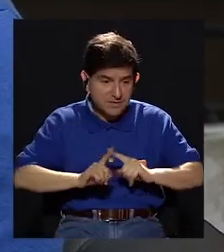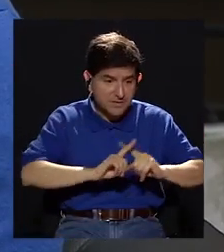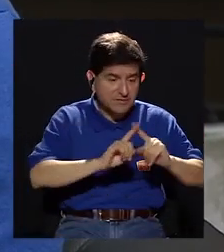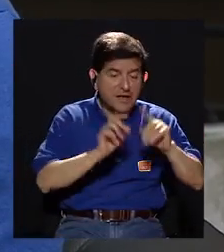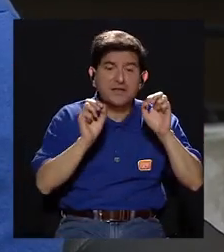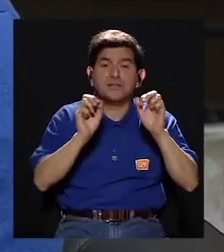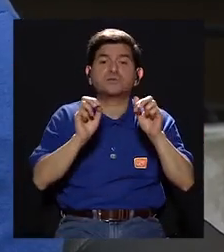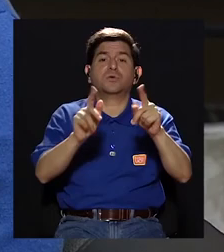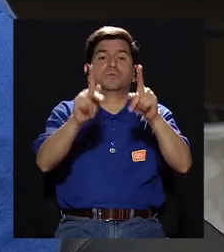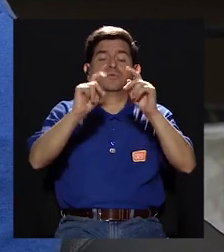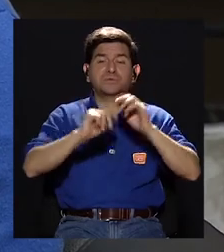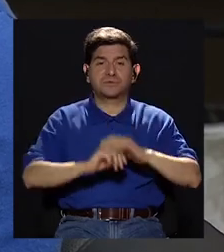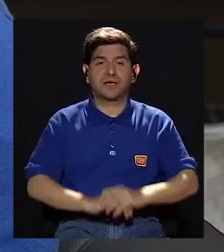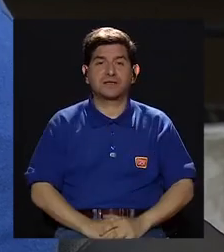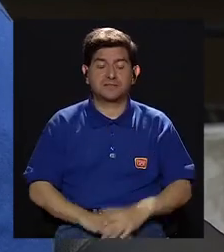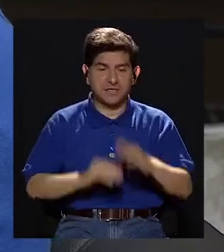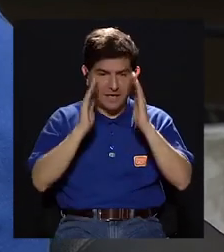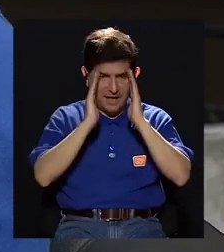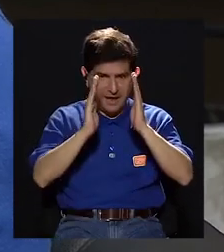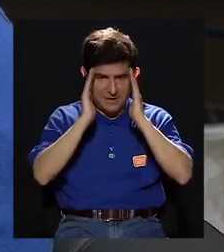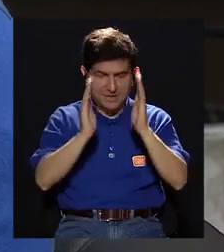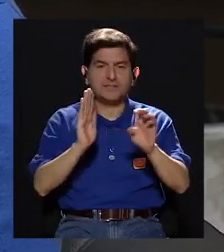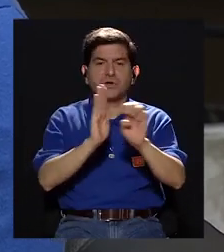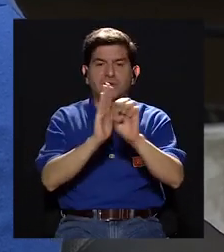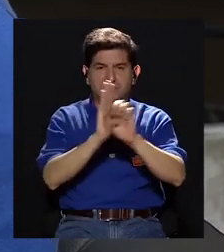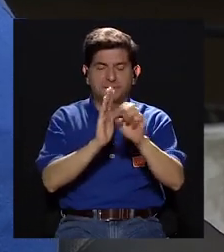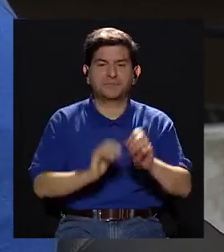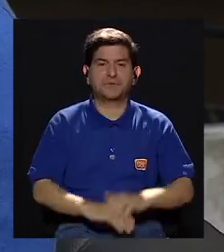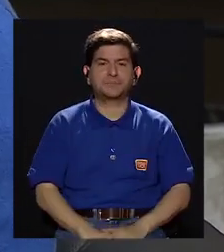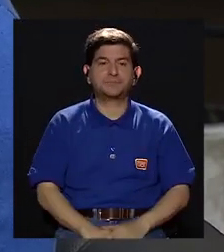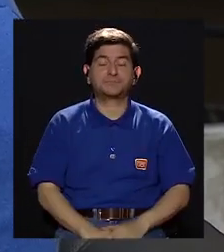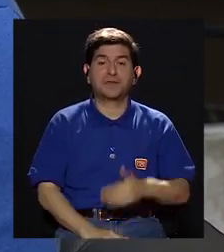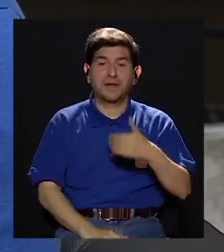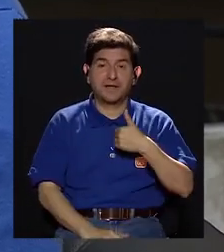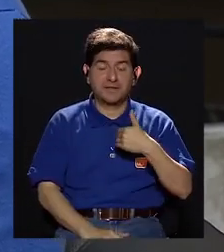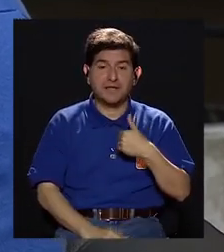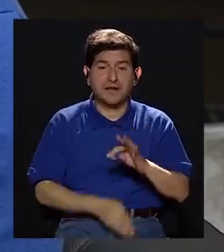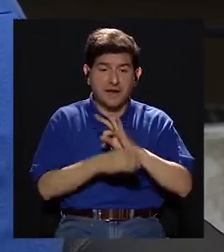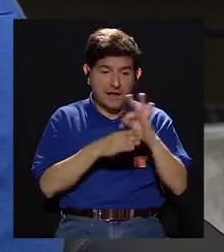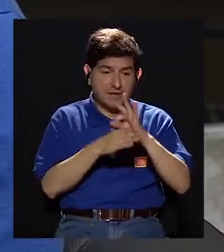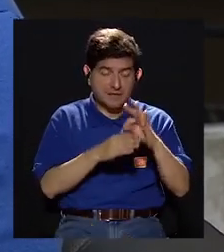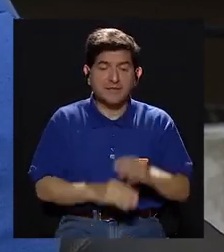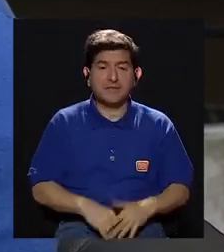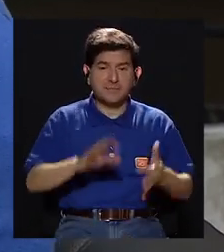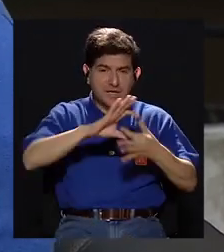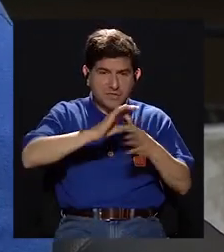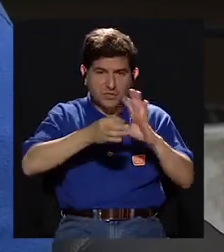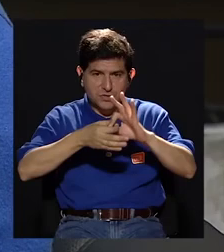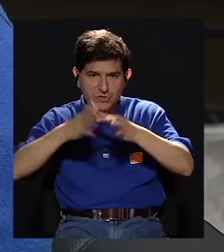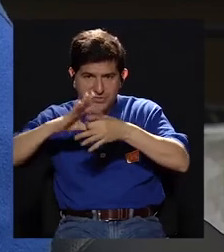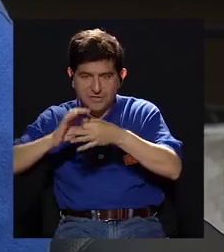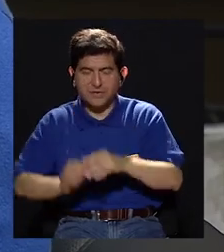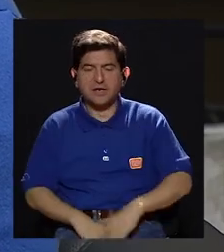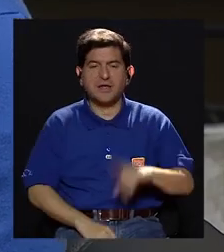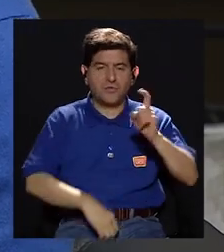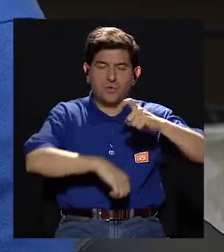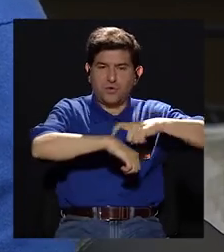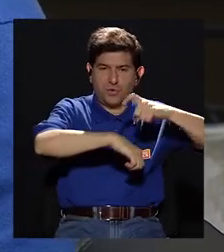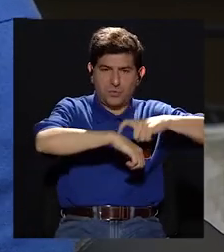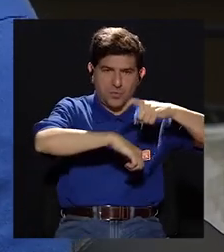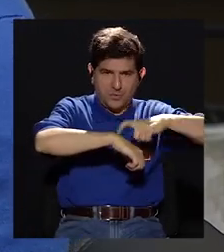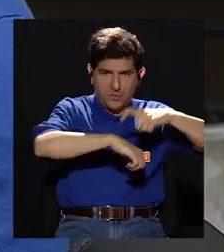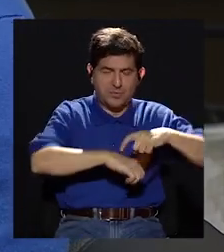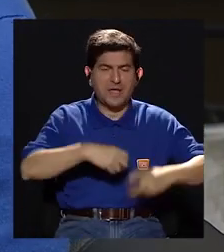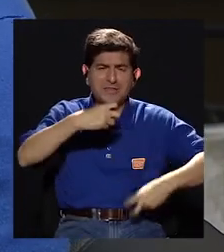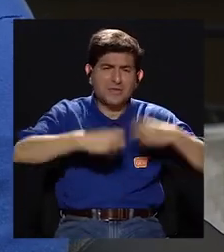rango de posibilidades para tratar. Por ejemplo, tenemos lo que son los tratamientos en cadena. Entonces, en